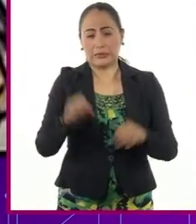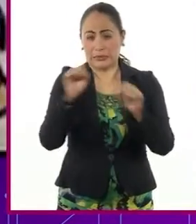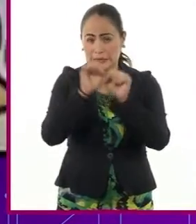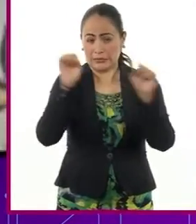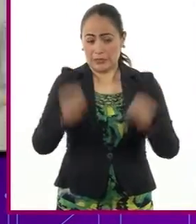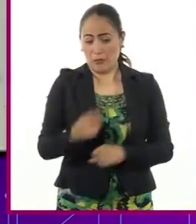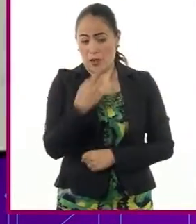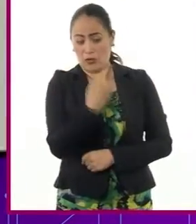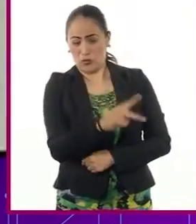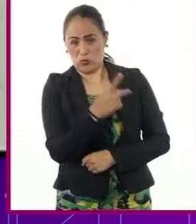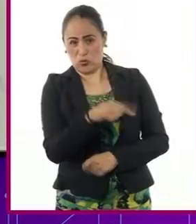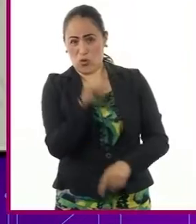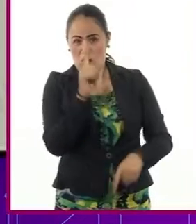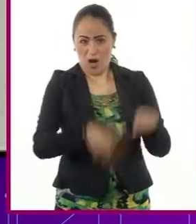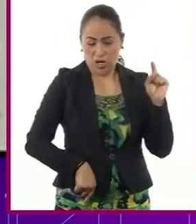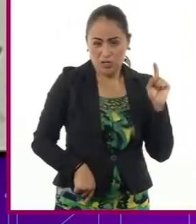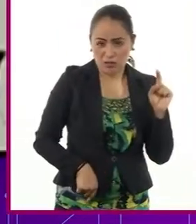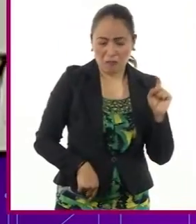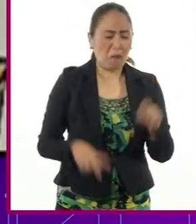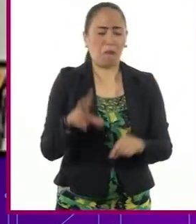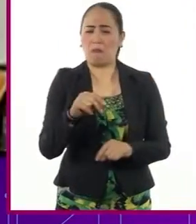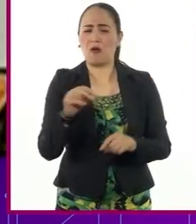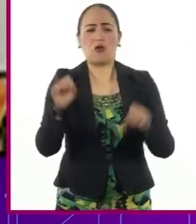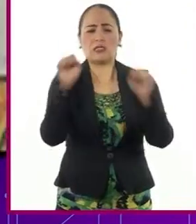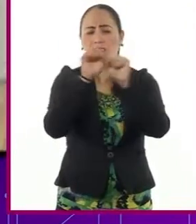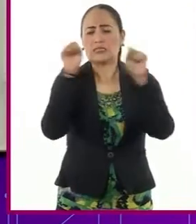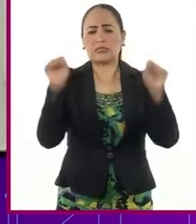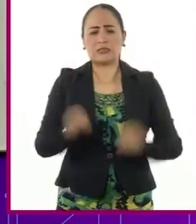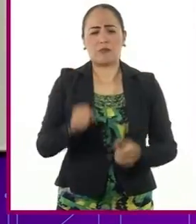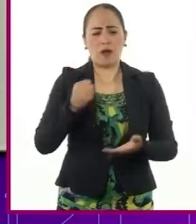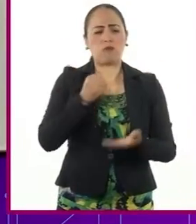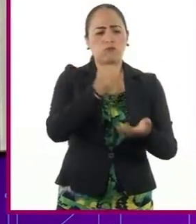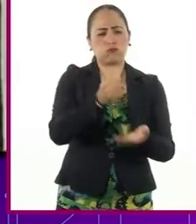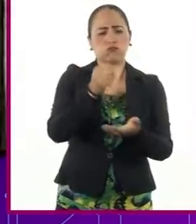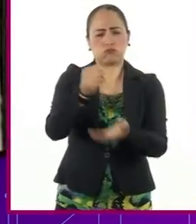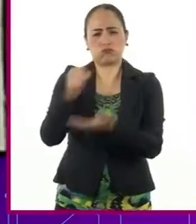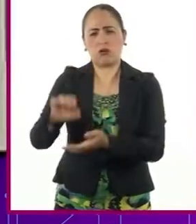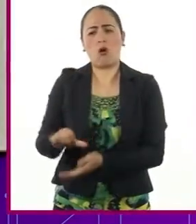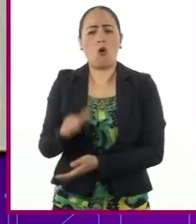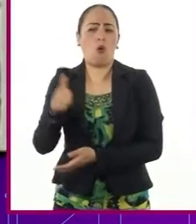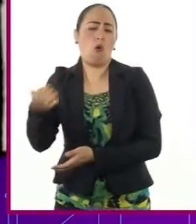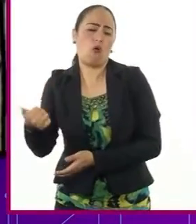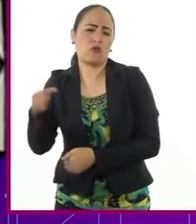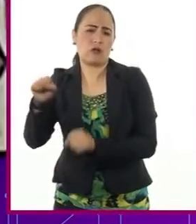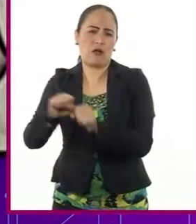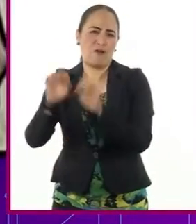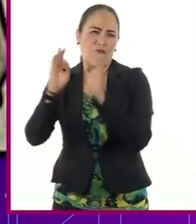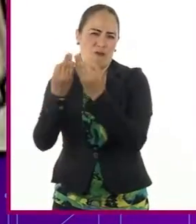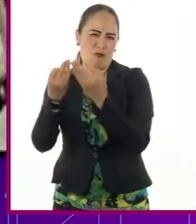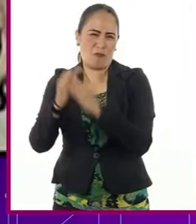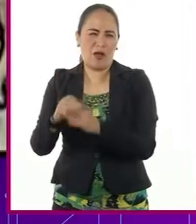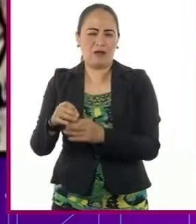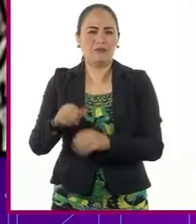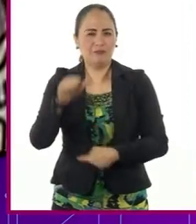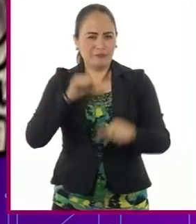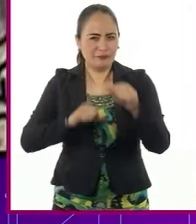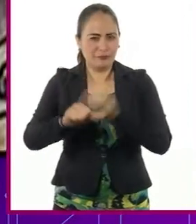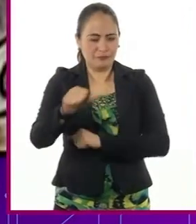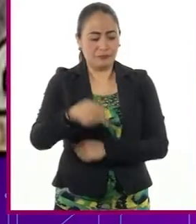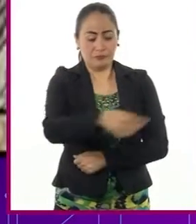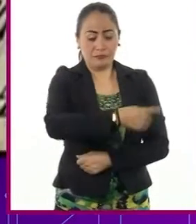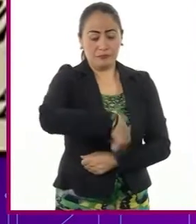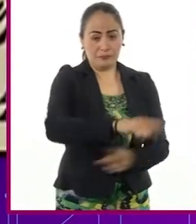alterado. Un sistema tributario fue sustituido por otro. Los indios, al menos eso pensaron en un